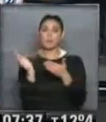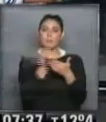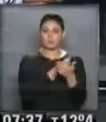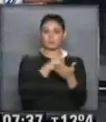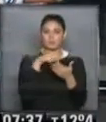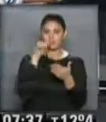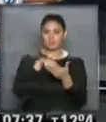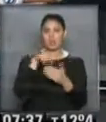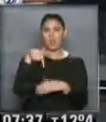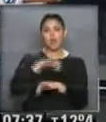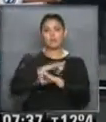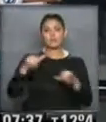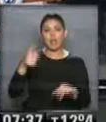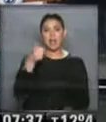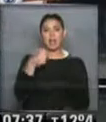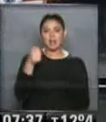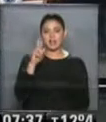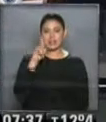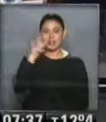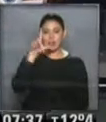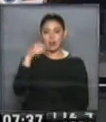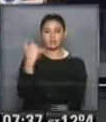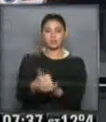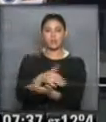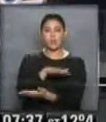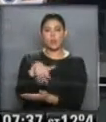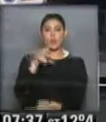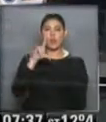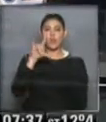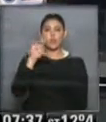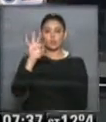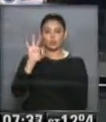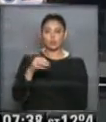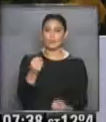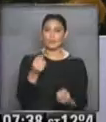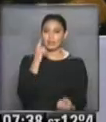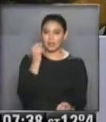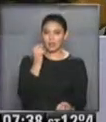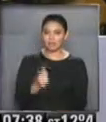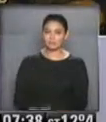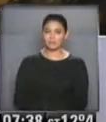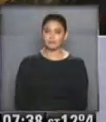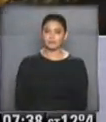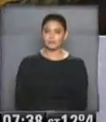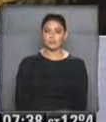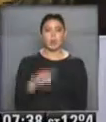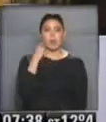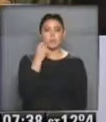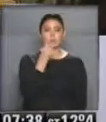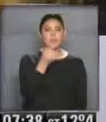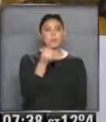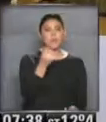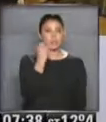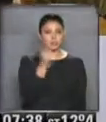calle este es el anticipo diario en lima está en vivo en el barrio de villa luro contános buen día buen dia patricia a